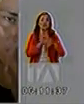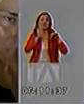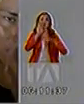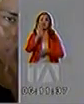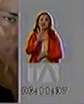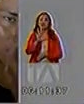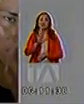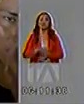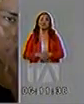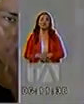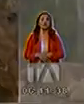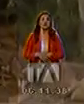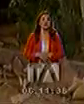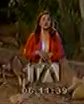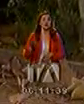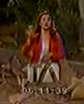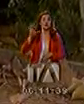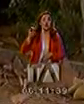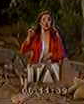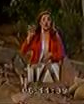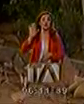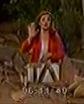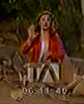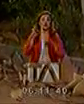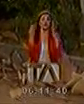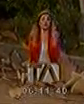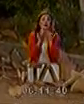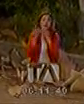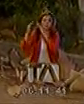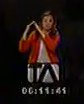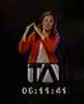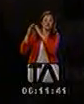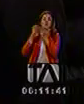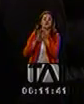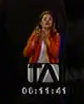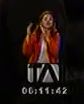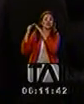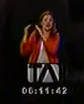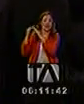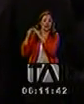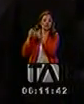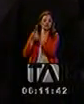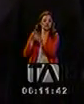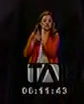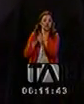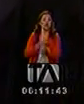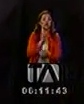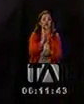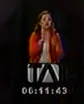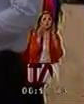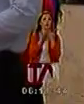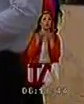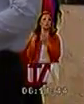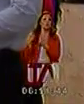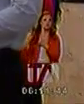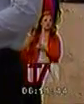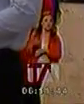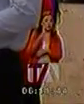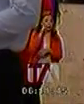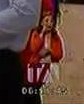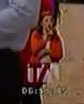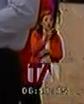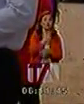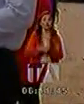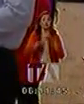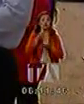Tony era vecino de ellos. Familiares de los occisos se acercaron a la Fiscalía de Playas a denunciar el suceso. Confirmaron que sus